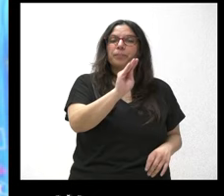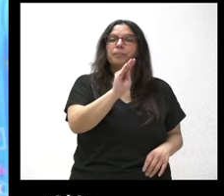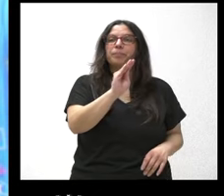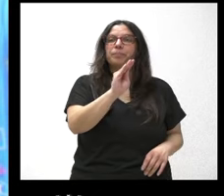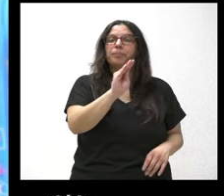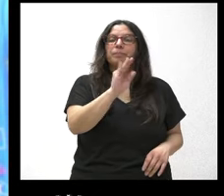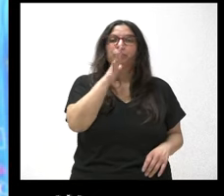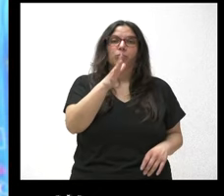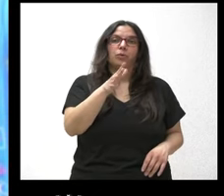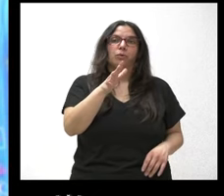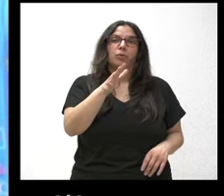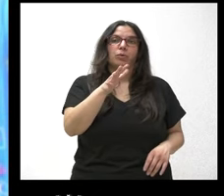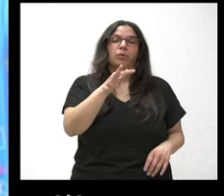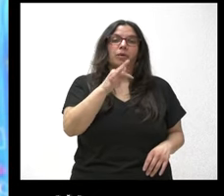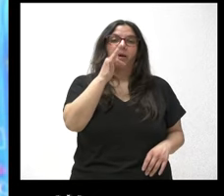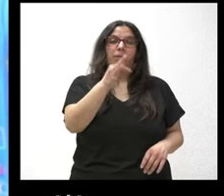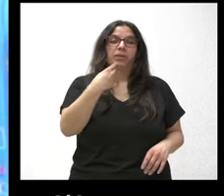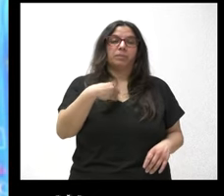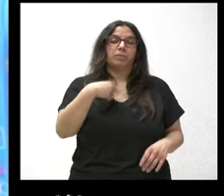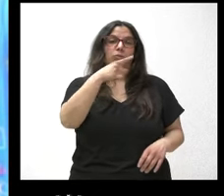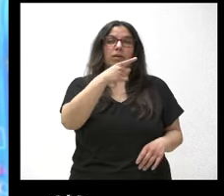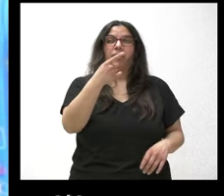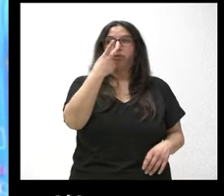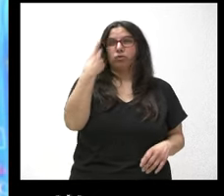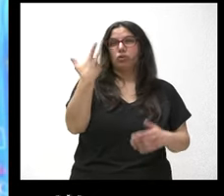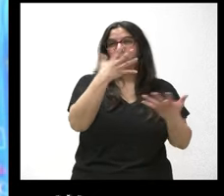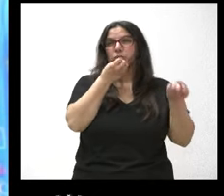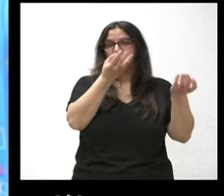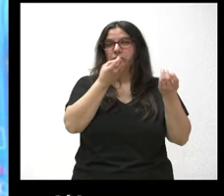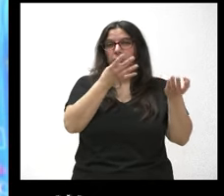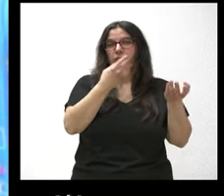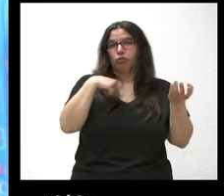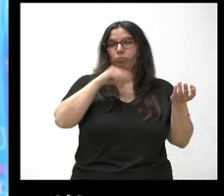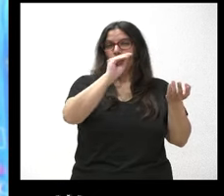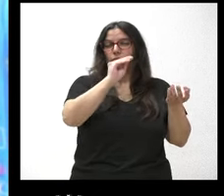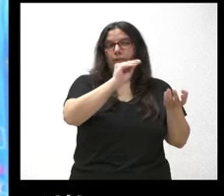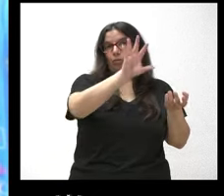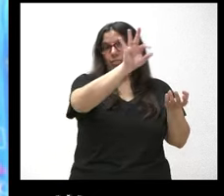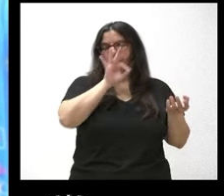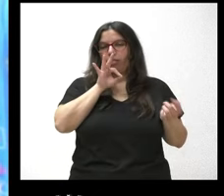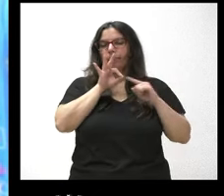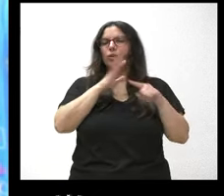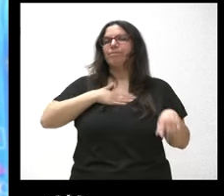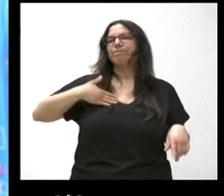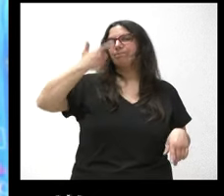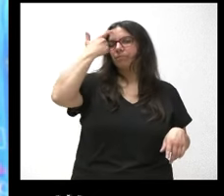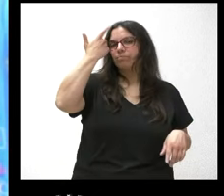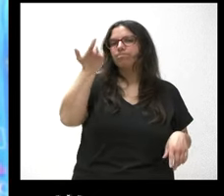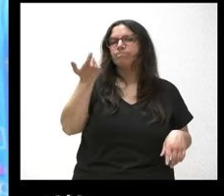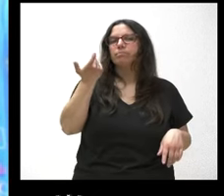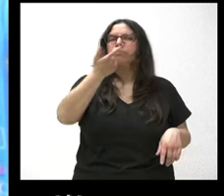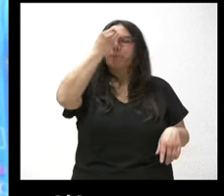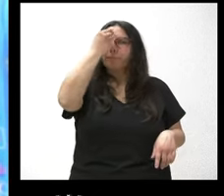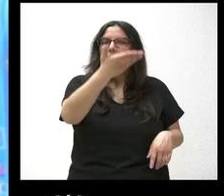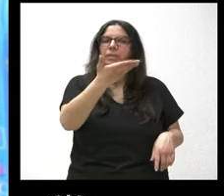porque además está basado en unas declaraciones suyas de hace un par de años que le hicimos esta pregunta, querría saber cómo considera de